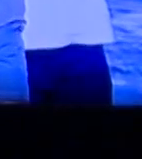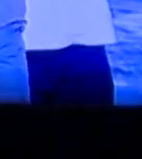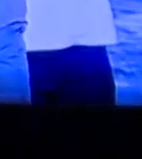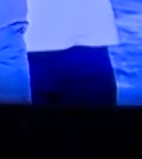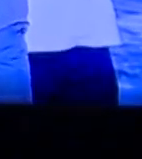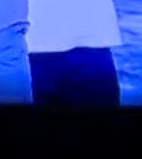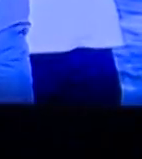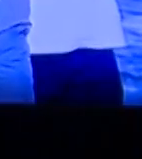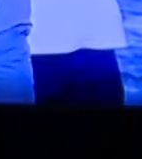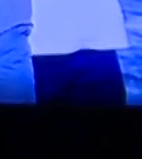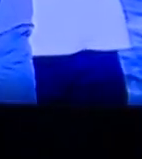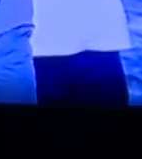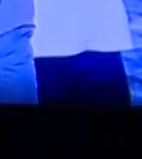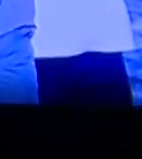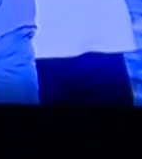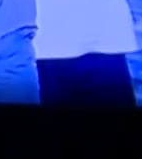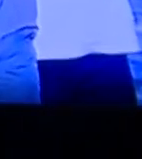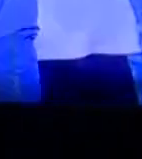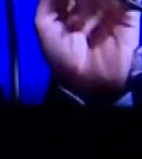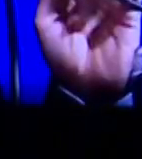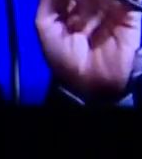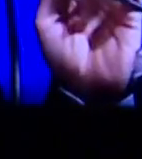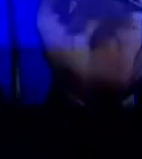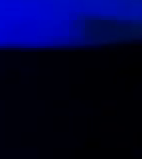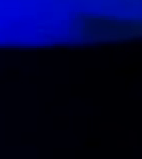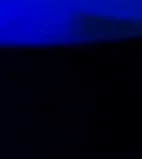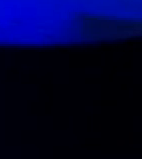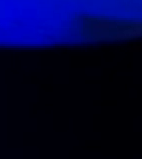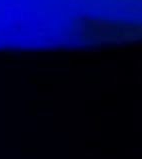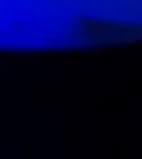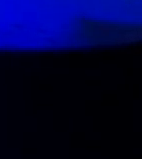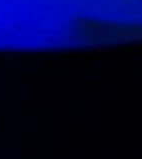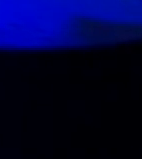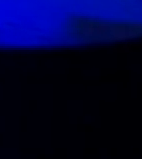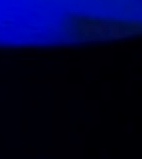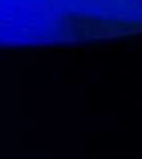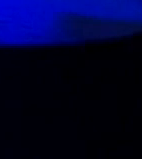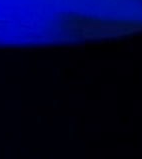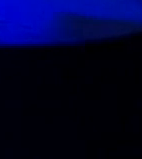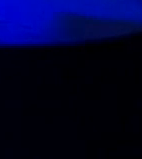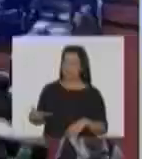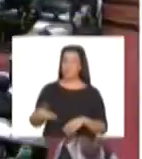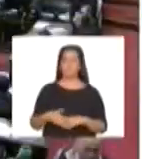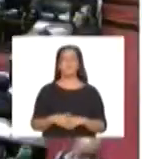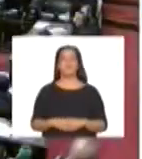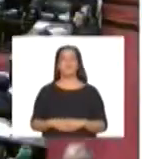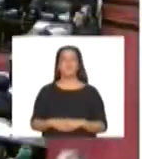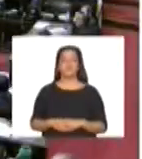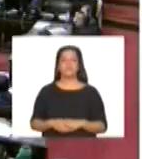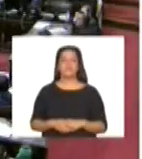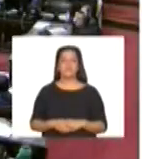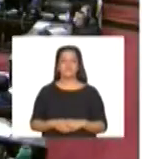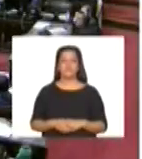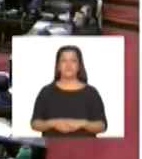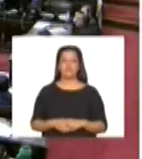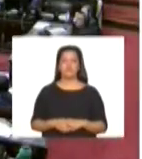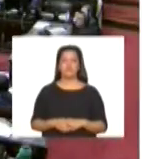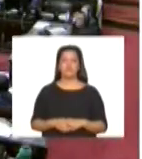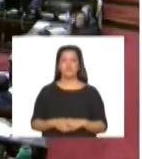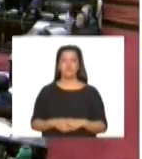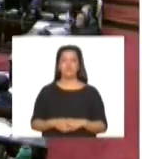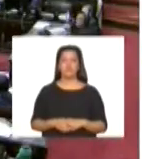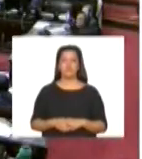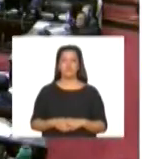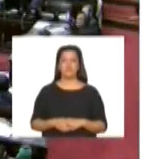es una cuestión de poder. Tiene que salir esta ley, tiene que salir todas las leyes que quieran en este momento y quieren